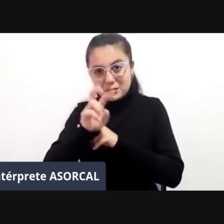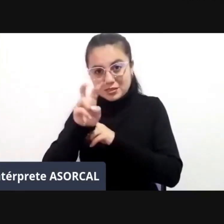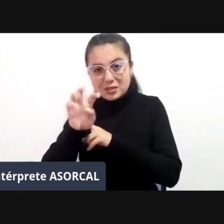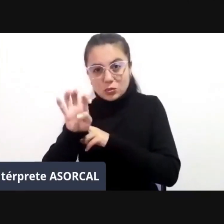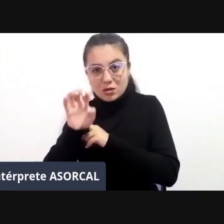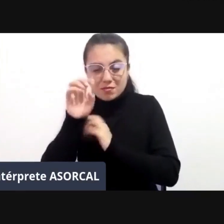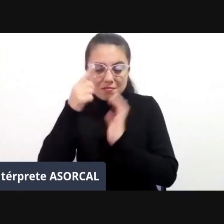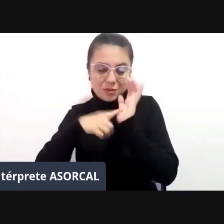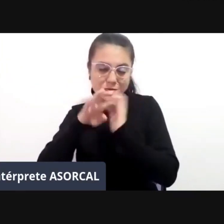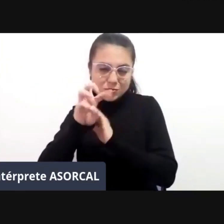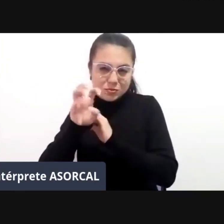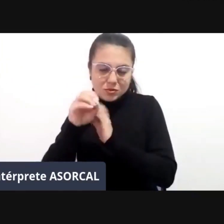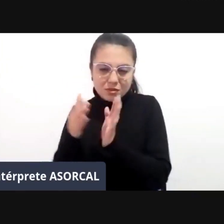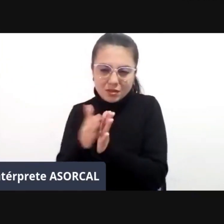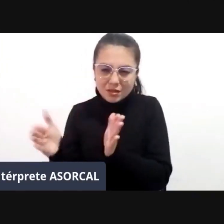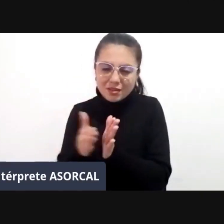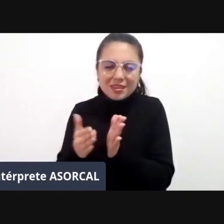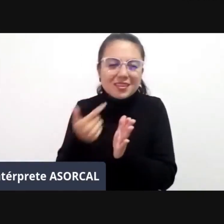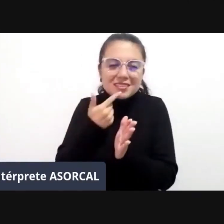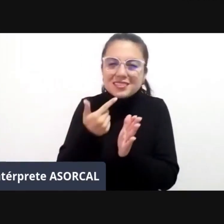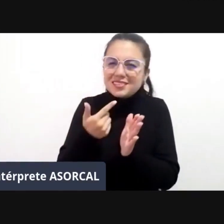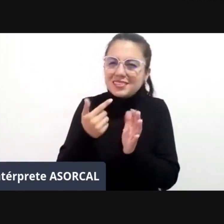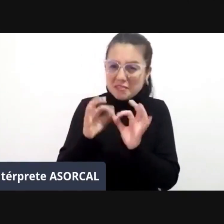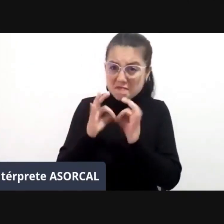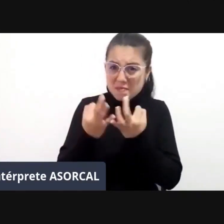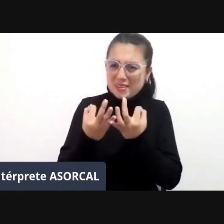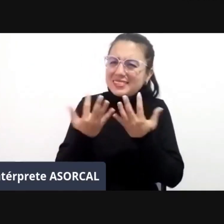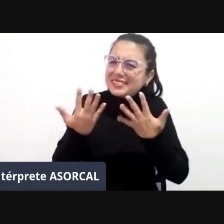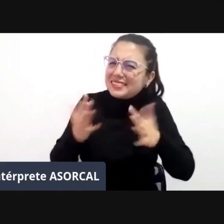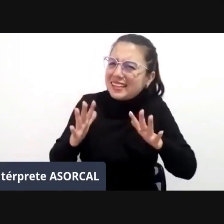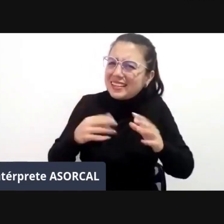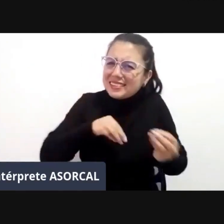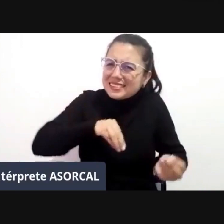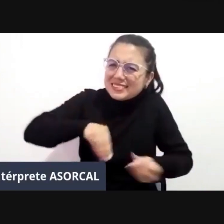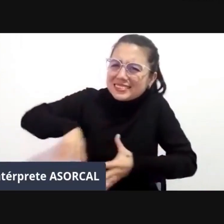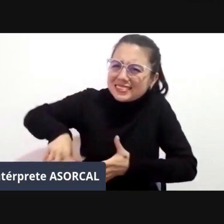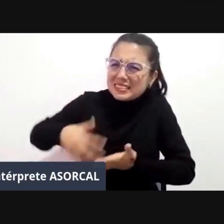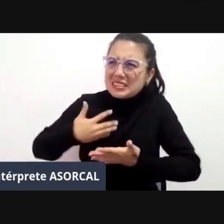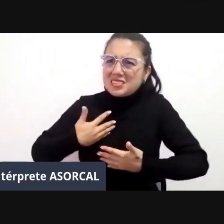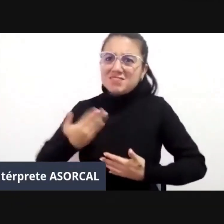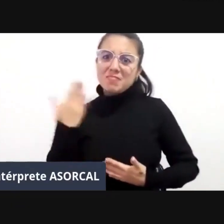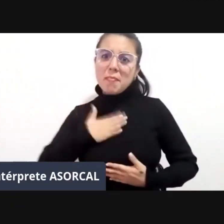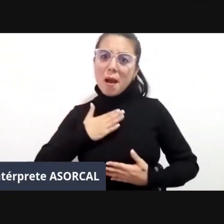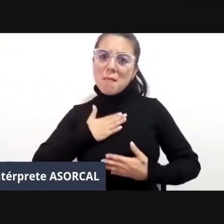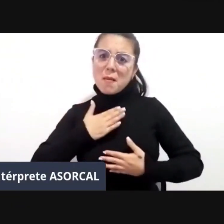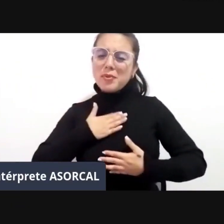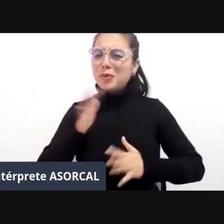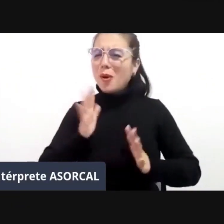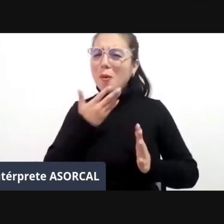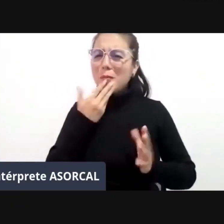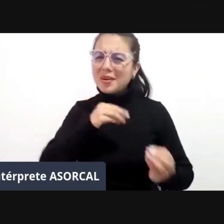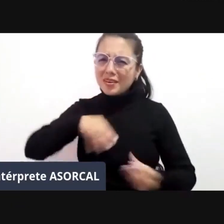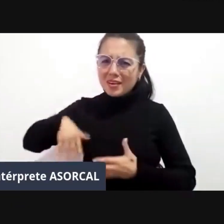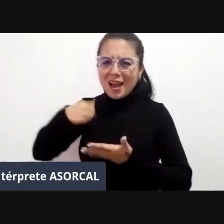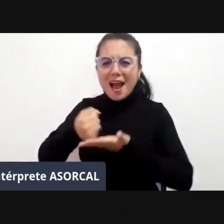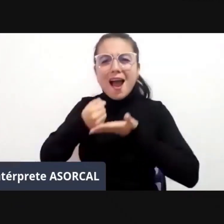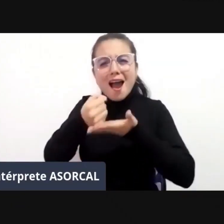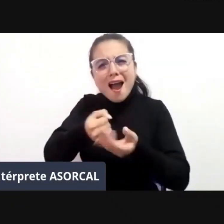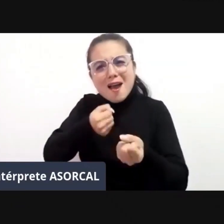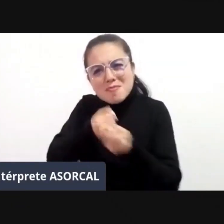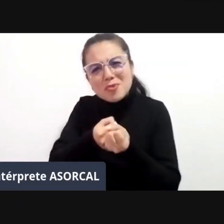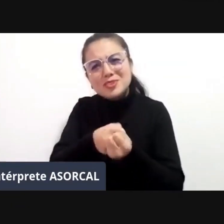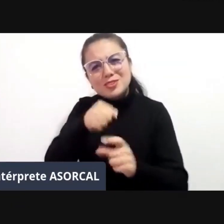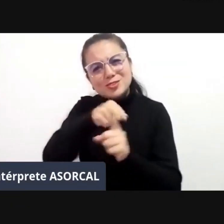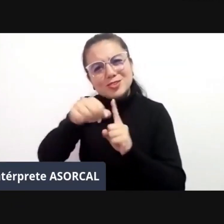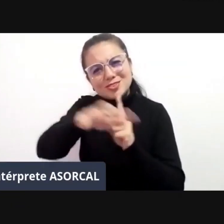sus privilegios y contribuir a la construcción de una sociedad sin marginaciones. O sea, si la oligarquía hubiese dejado de lado sus